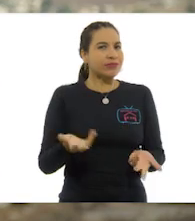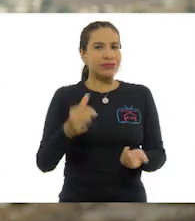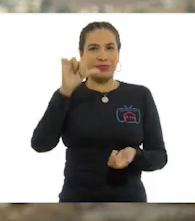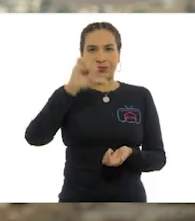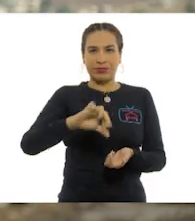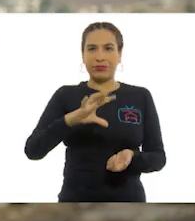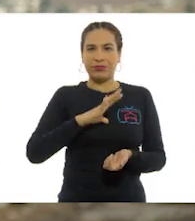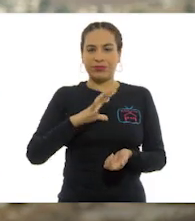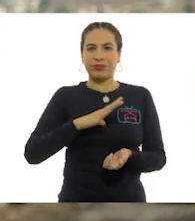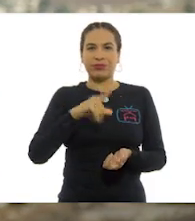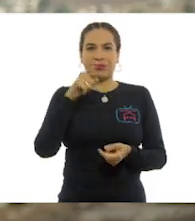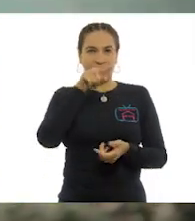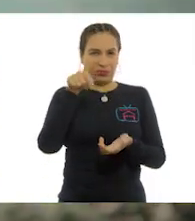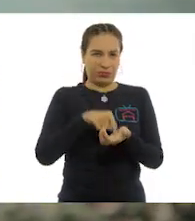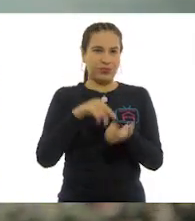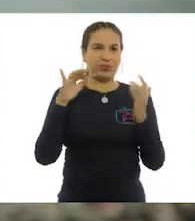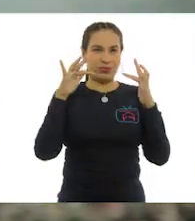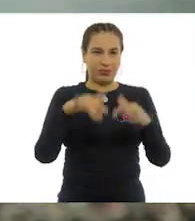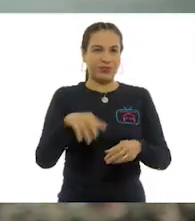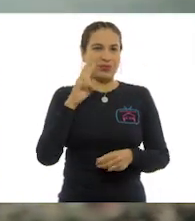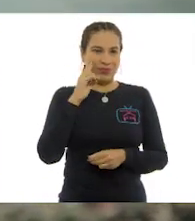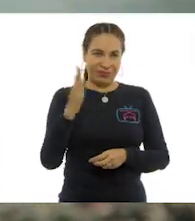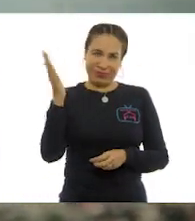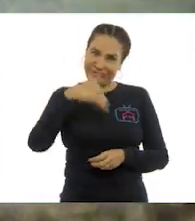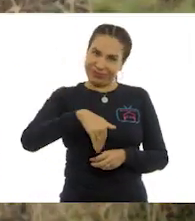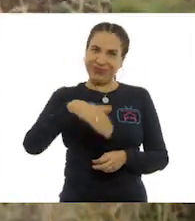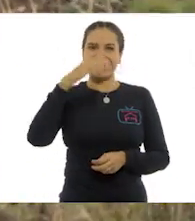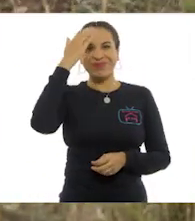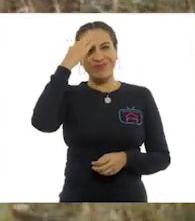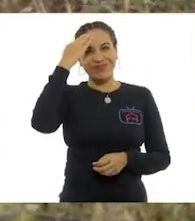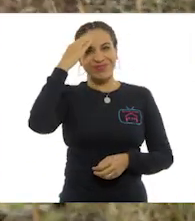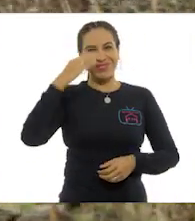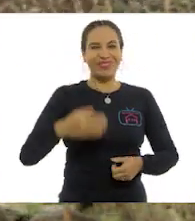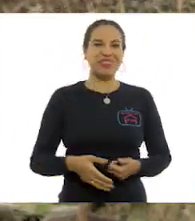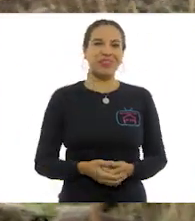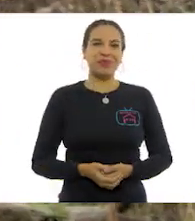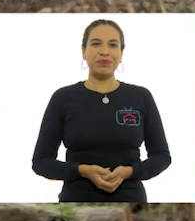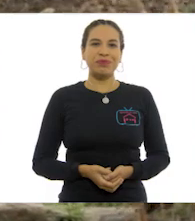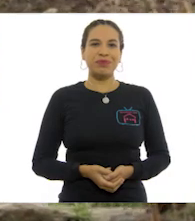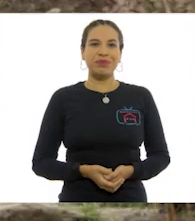nos encontramos en ese lugar. Acompáñenme a conocerlo.